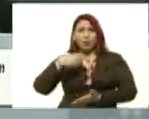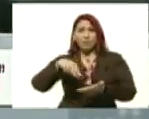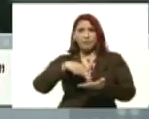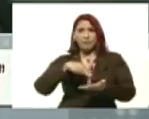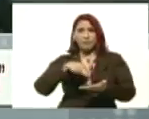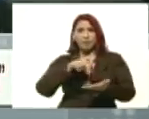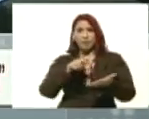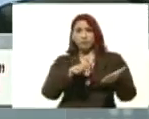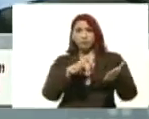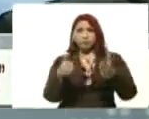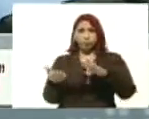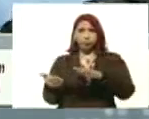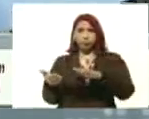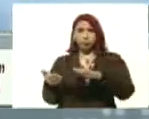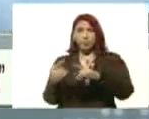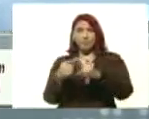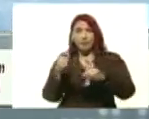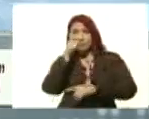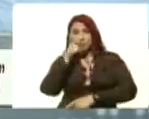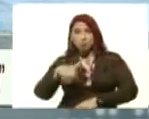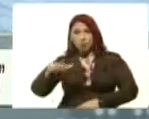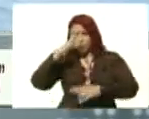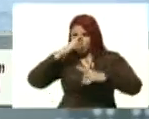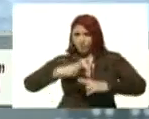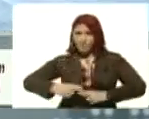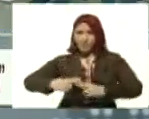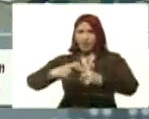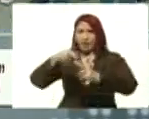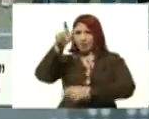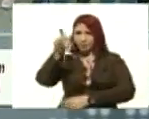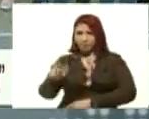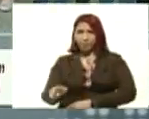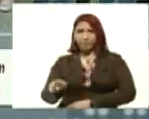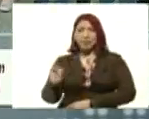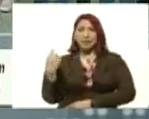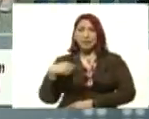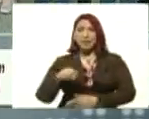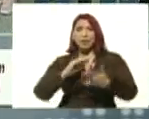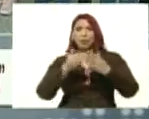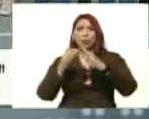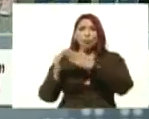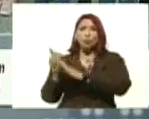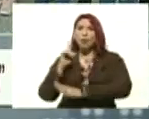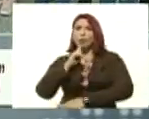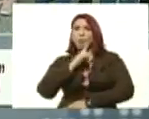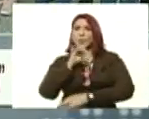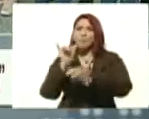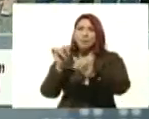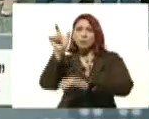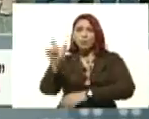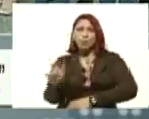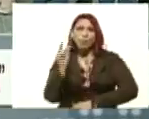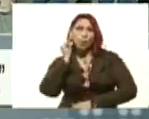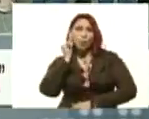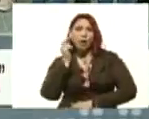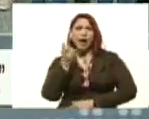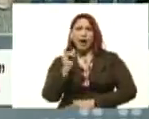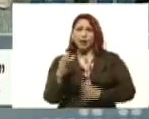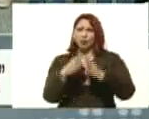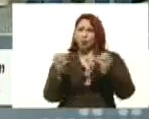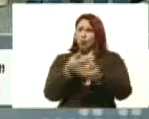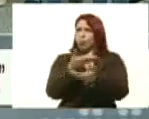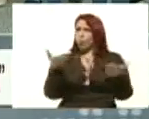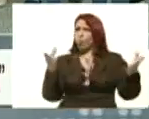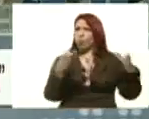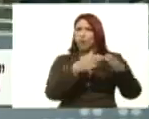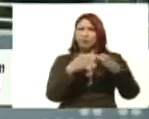Falleció y el pueblo, en homenaje a ella, tiene la comuna Aleida Hernández. Está aquí todas las